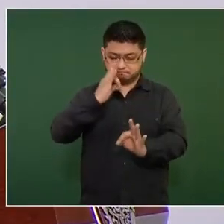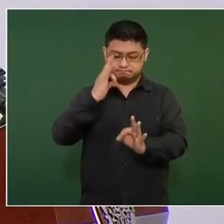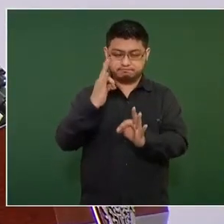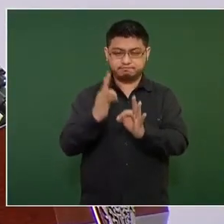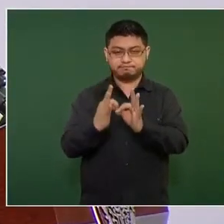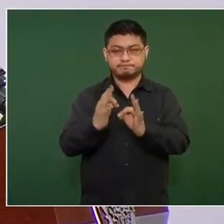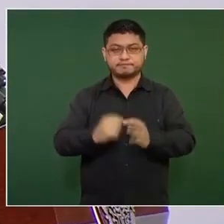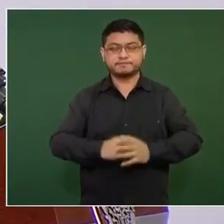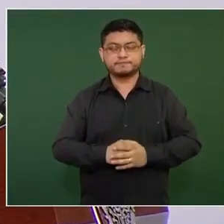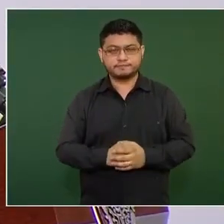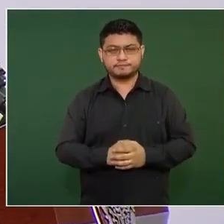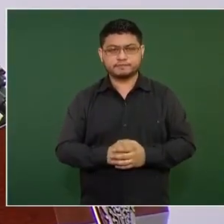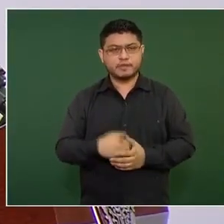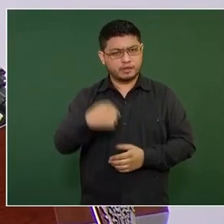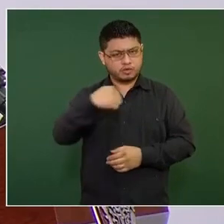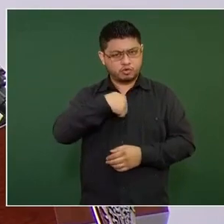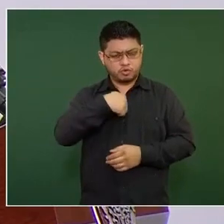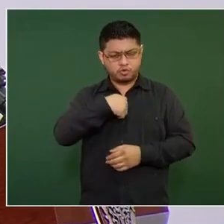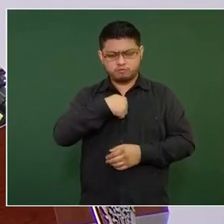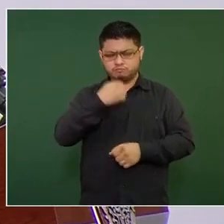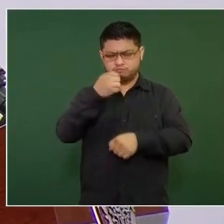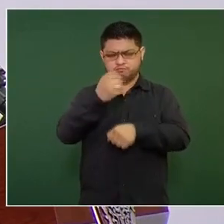En este quinto informe